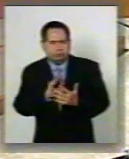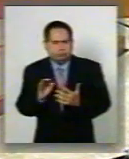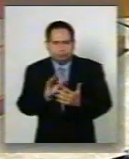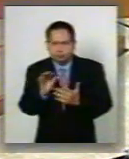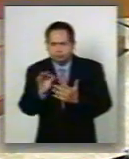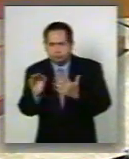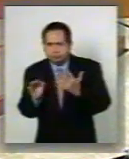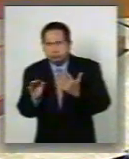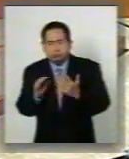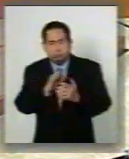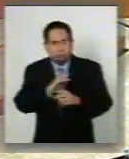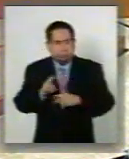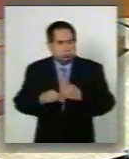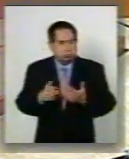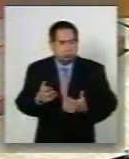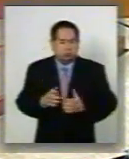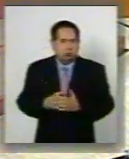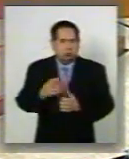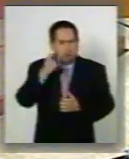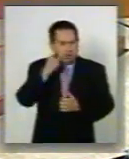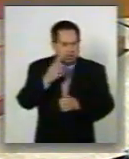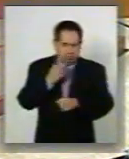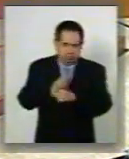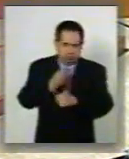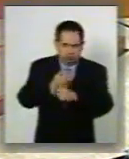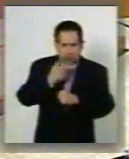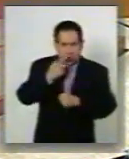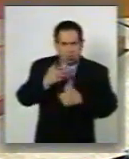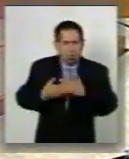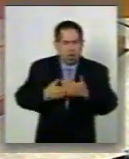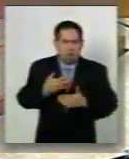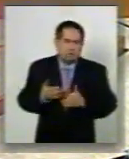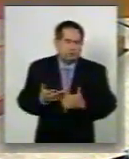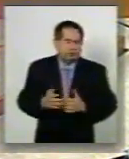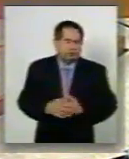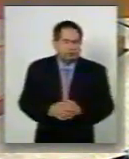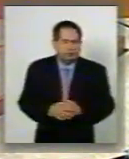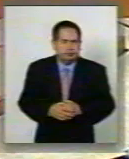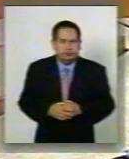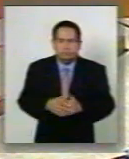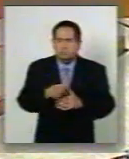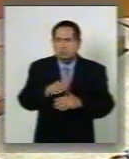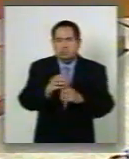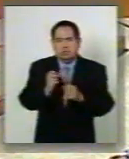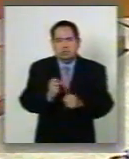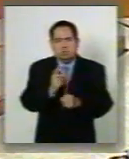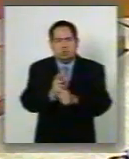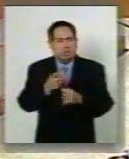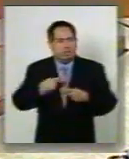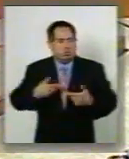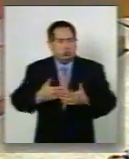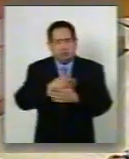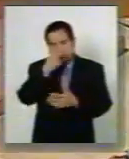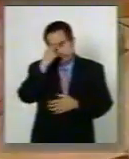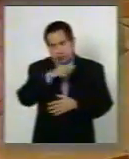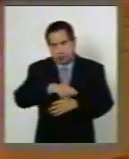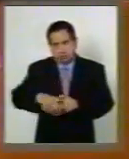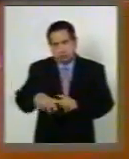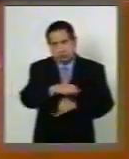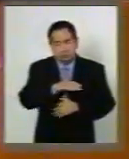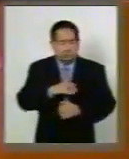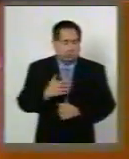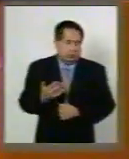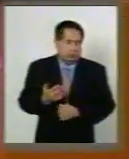que hacer para mejorar la seguridad de los mexicanos.